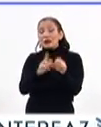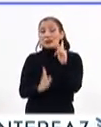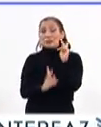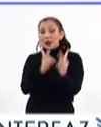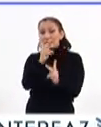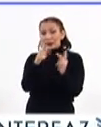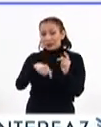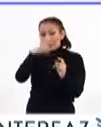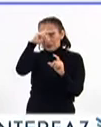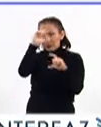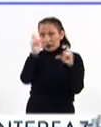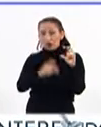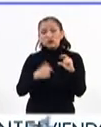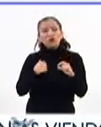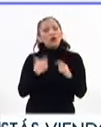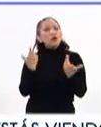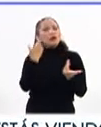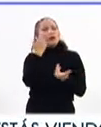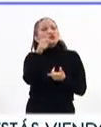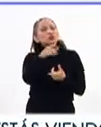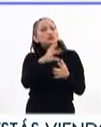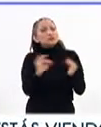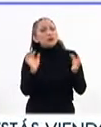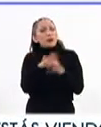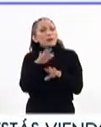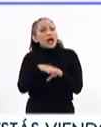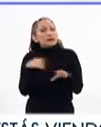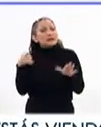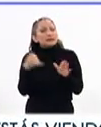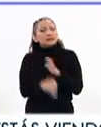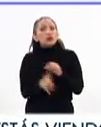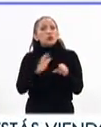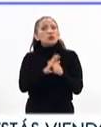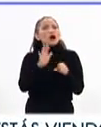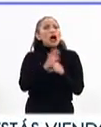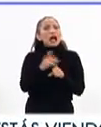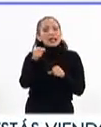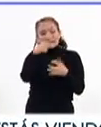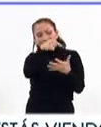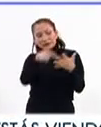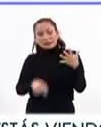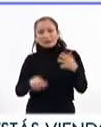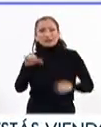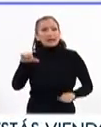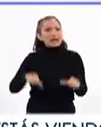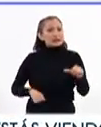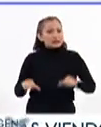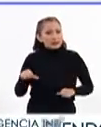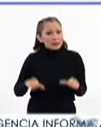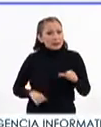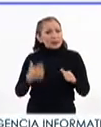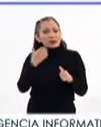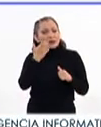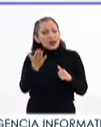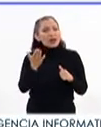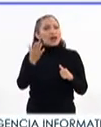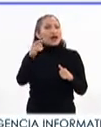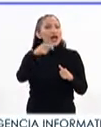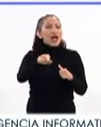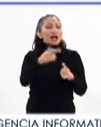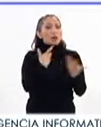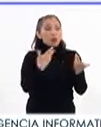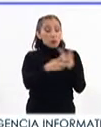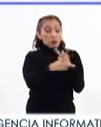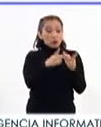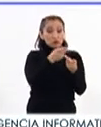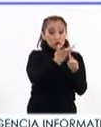fauna de nuestro país. Quisiera que nos platicaras un poco más a fondo sobre cuáles son estas principales corrientes que intentan que la